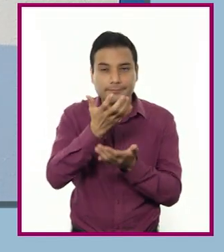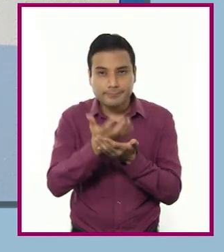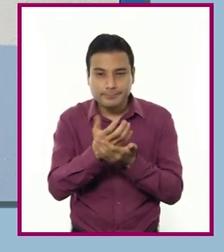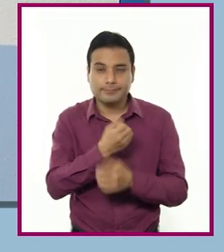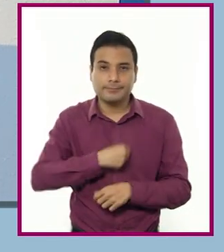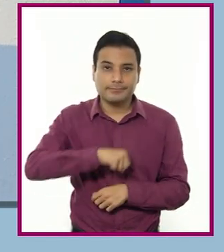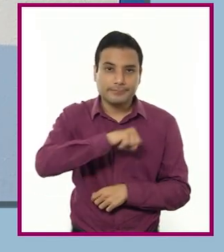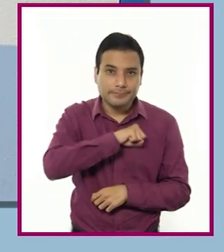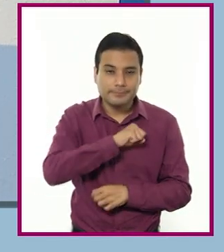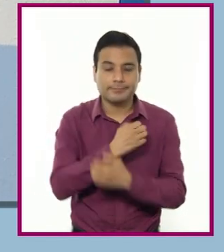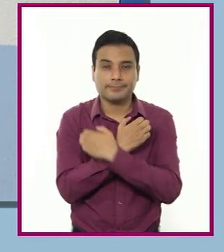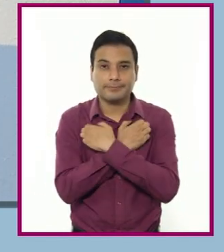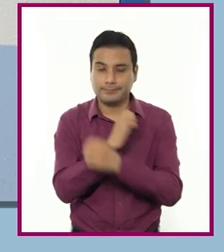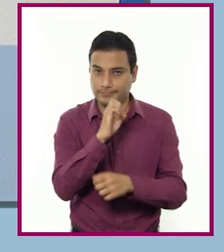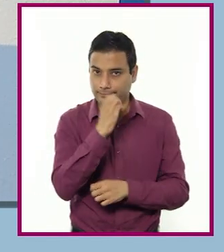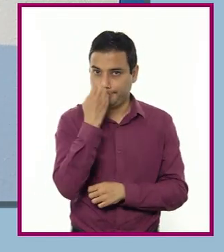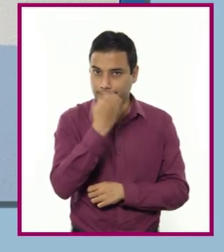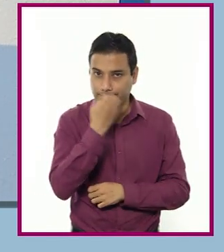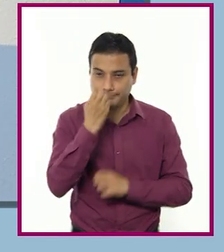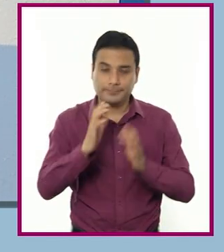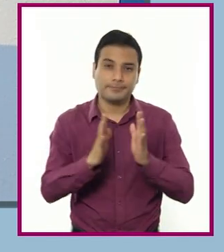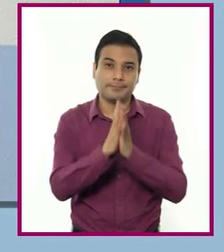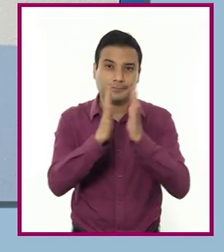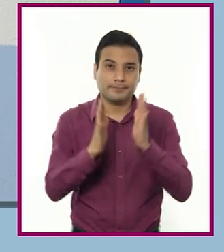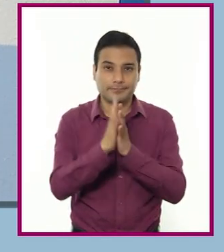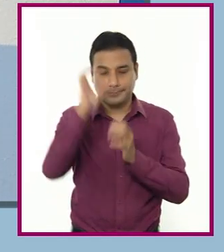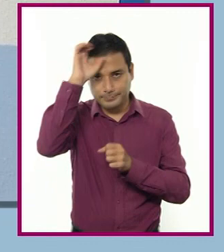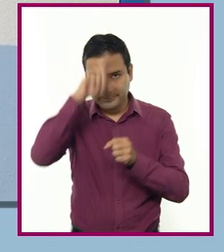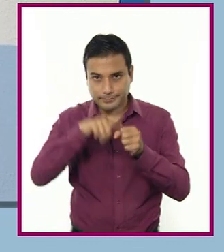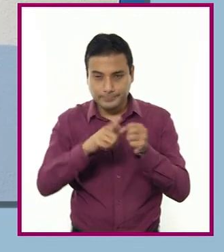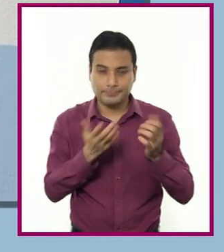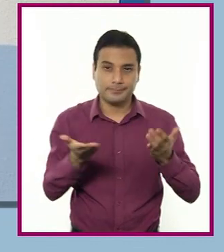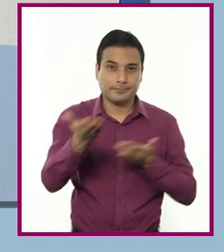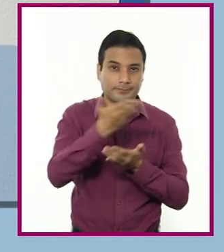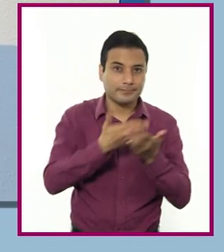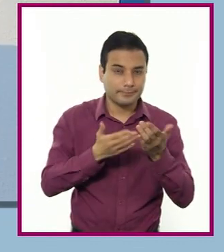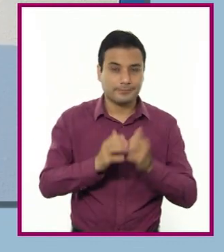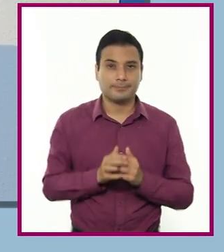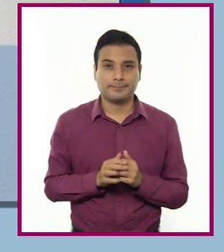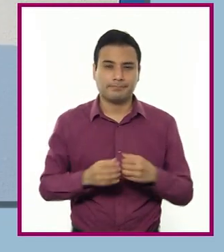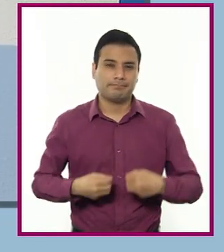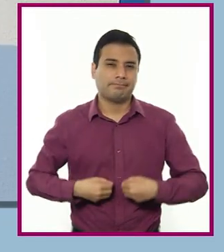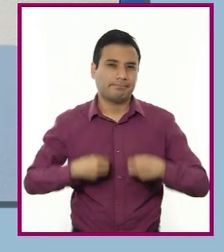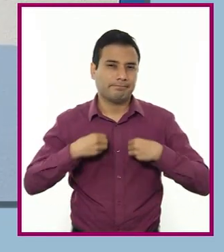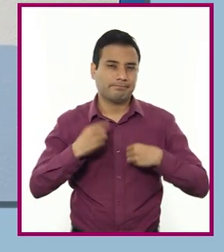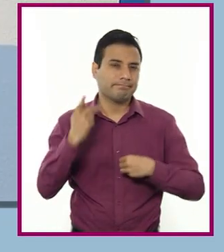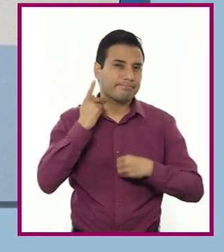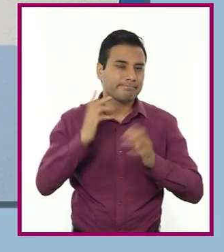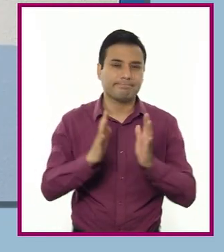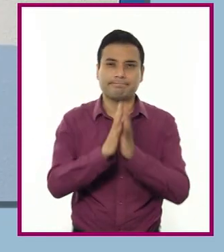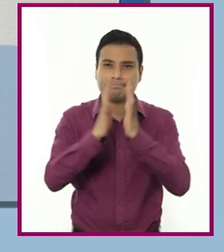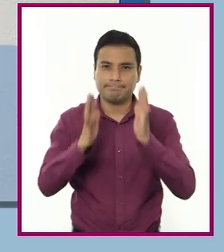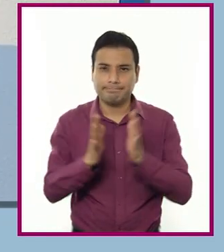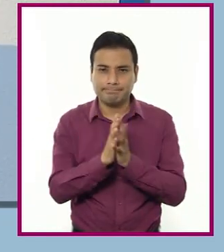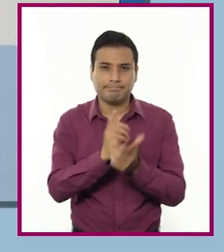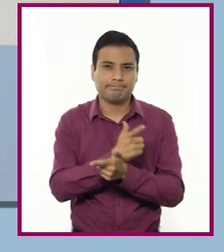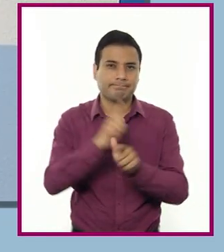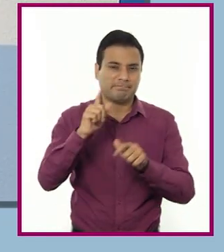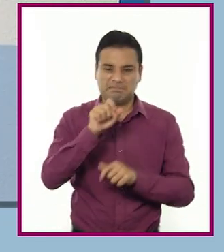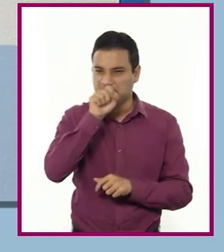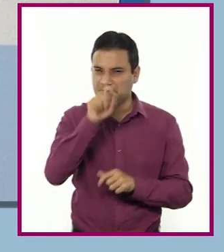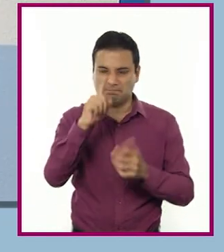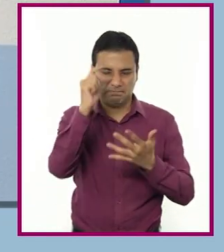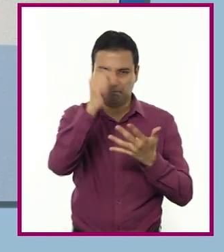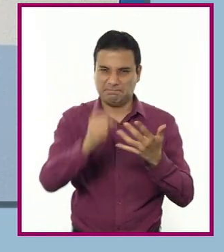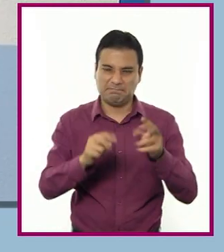salud, educación, participar en la cultura de su sociedad, en la vida pública, a la libertad, entre